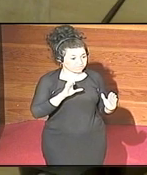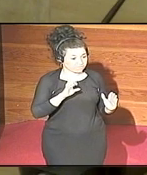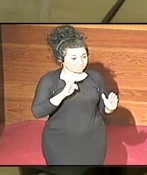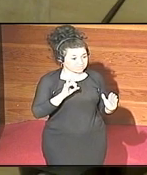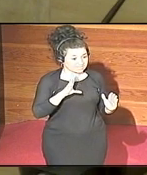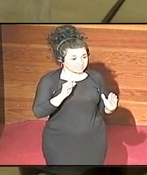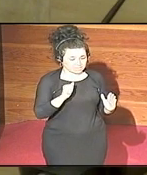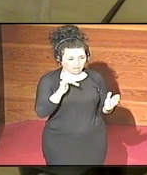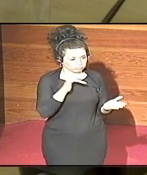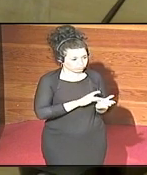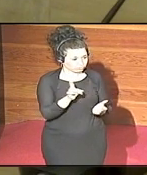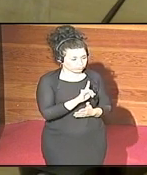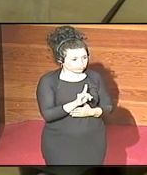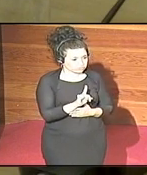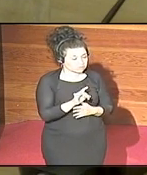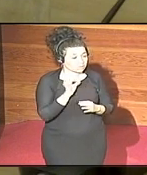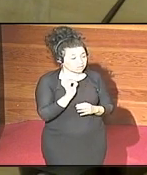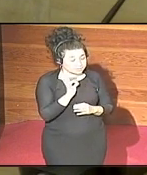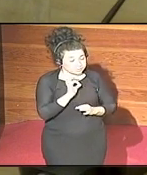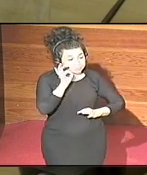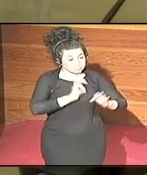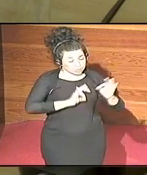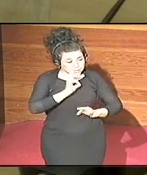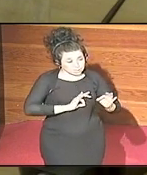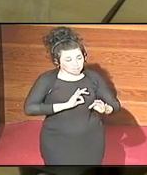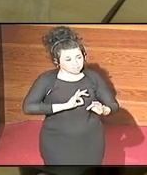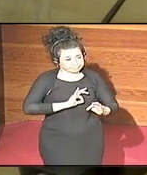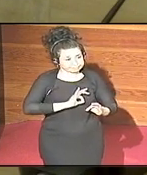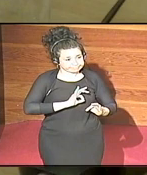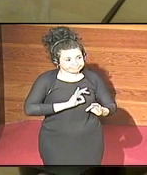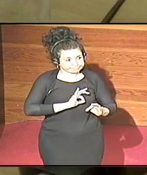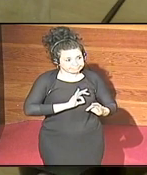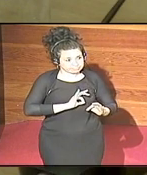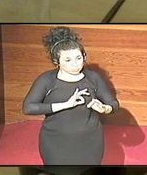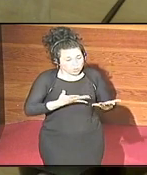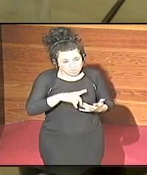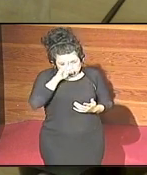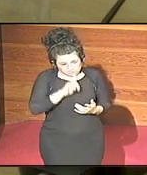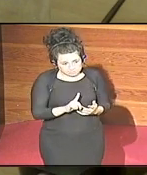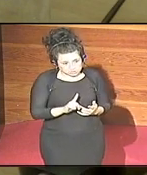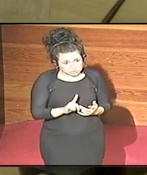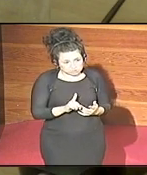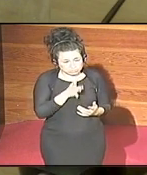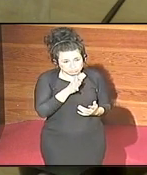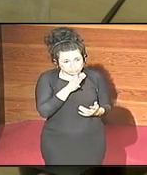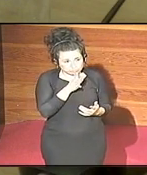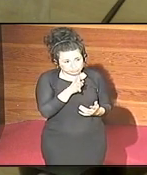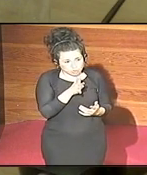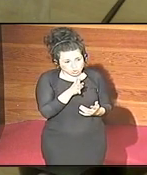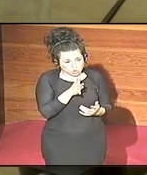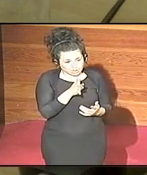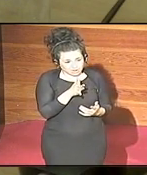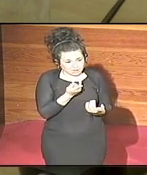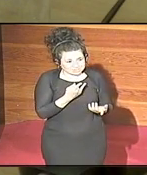verdad es que hay un porcentaje importante, es muy difícil saber qué porcentaje es, teniendo en cuenta la naturaleza del